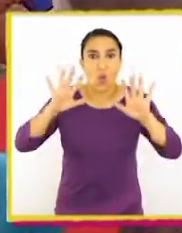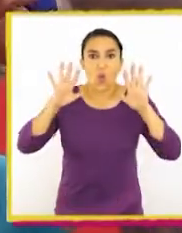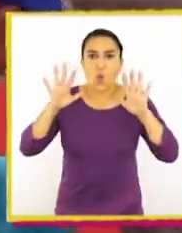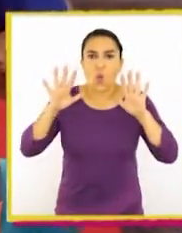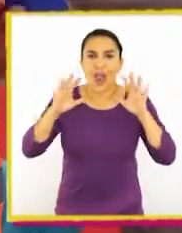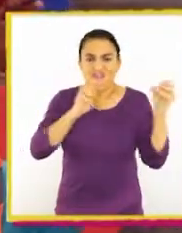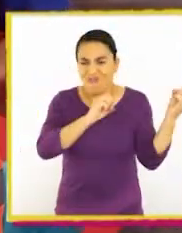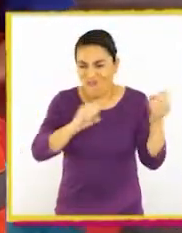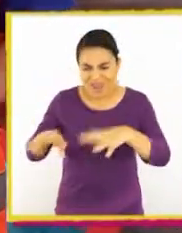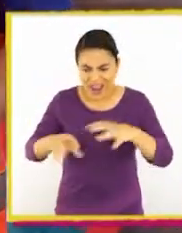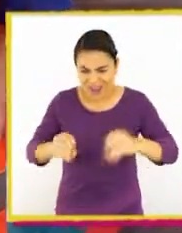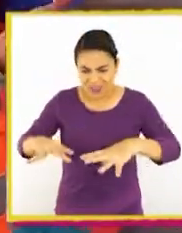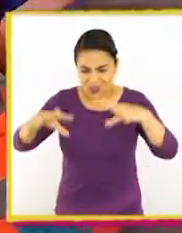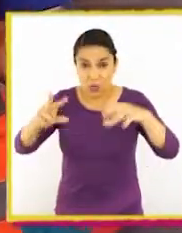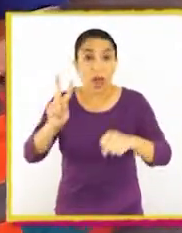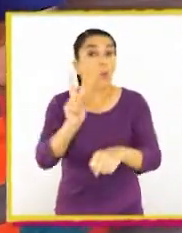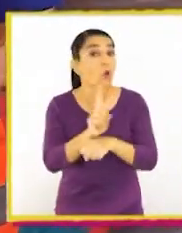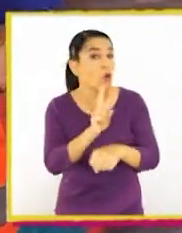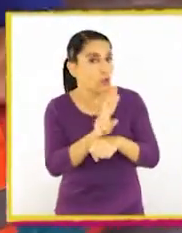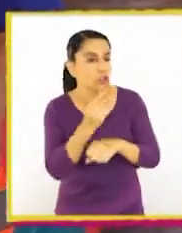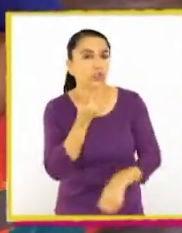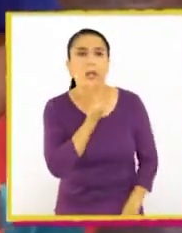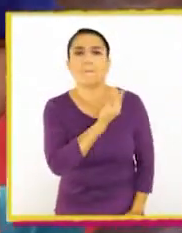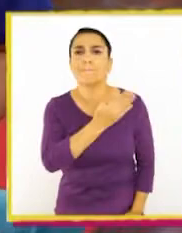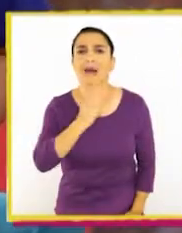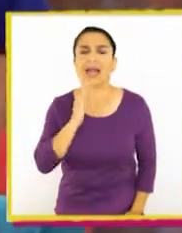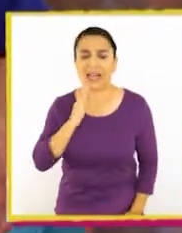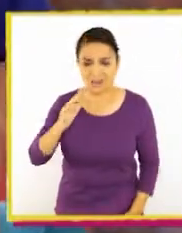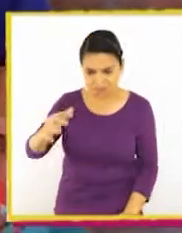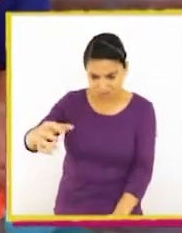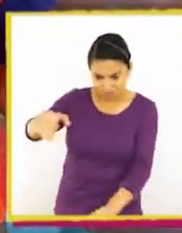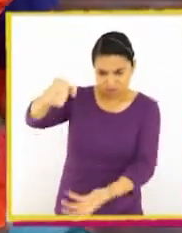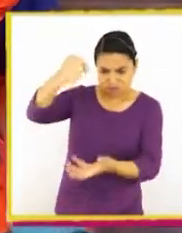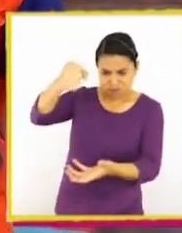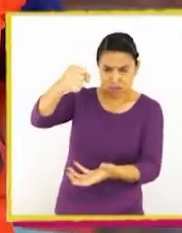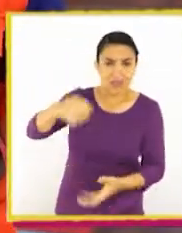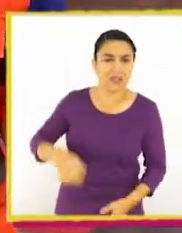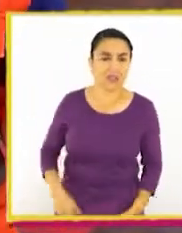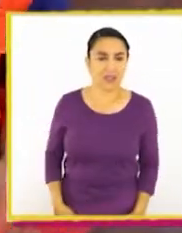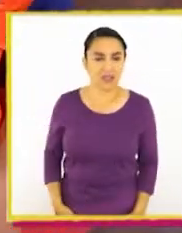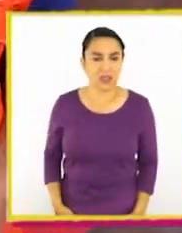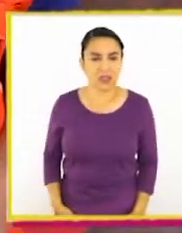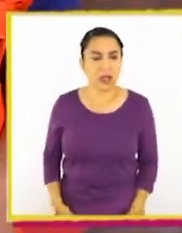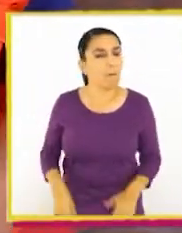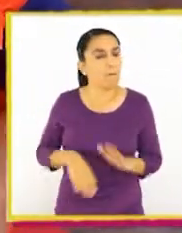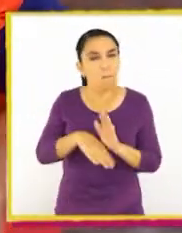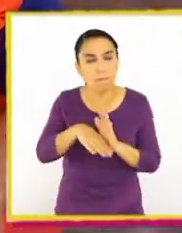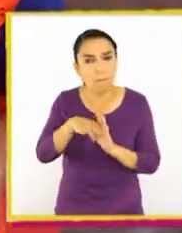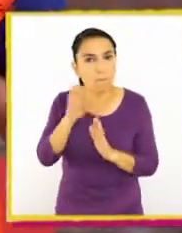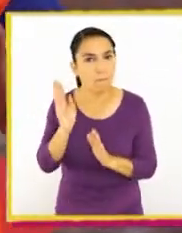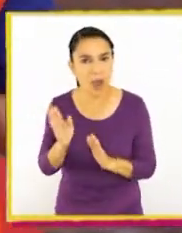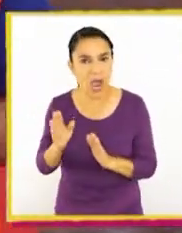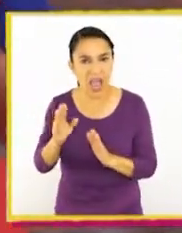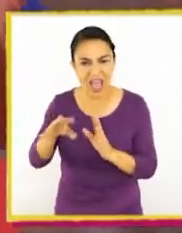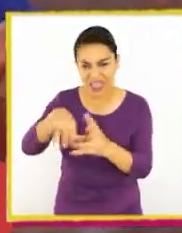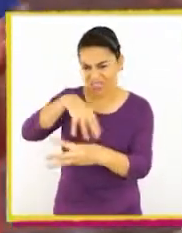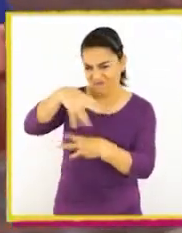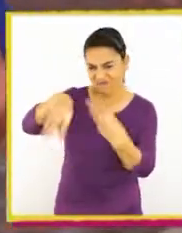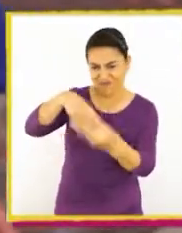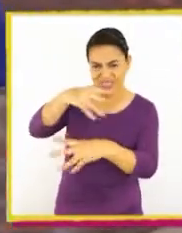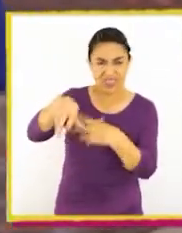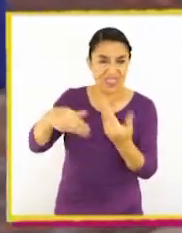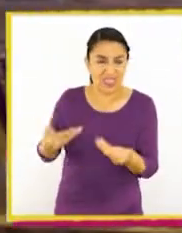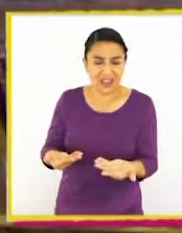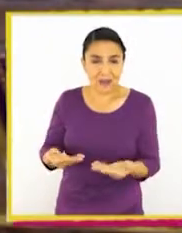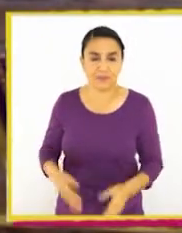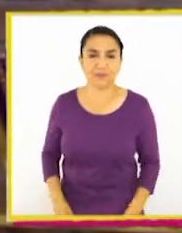con la cantidad de basura que la profesora Macarena había acumulado en esa bolsa. Y sobre todo, la mezcla que ha quedado